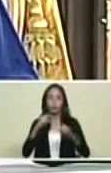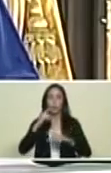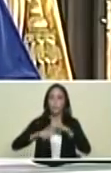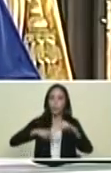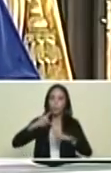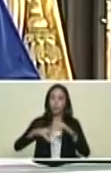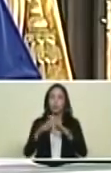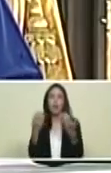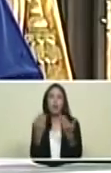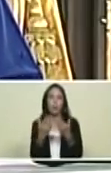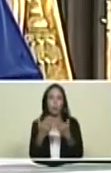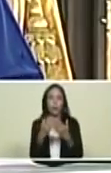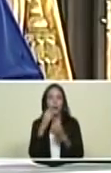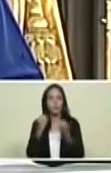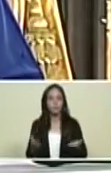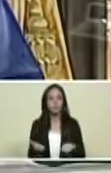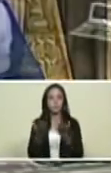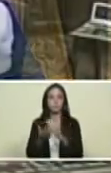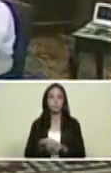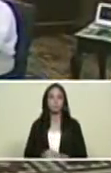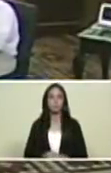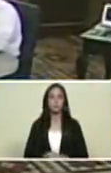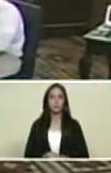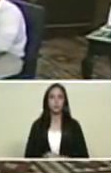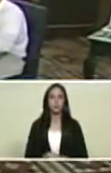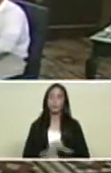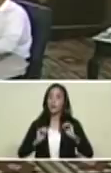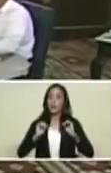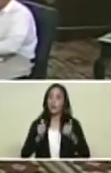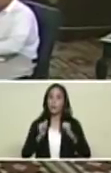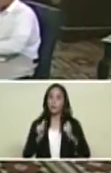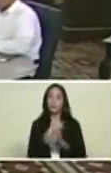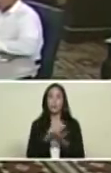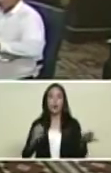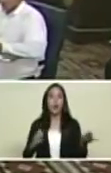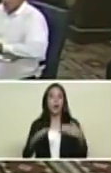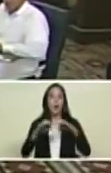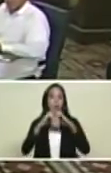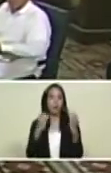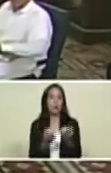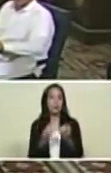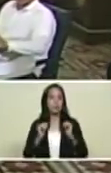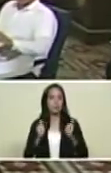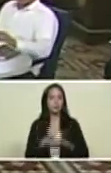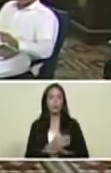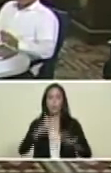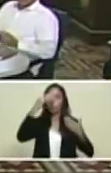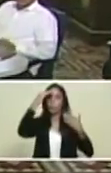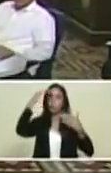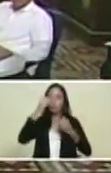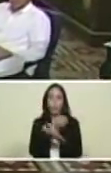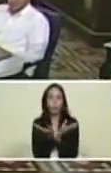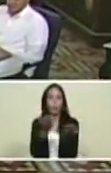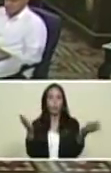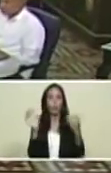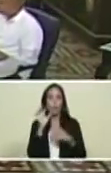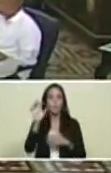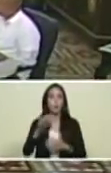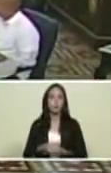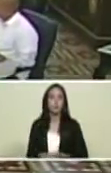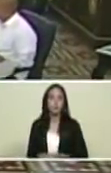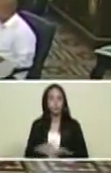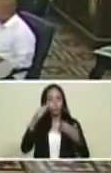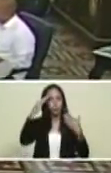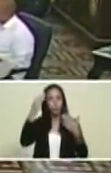educativo. Hemos llegado para el arranque del año escolar y saludo a toda nuestra patria, la